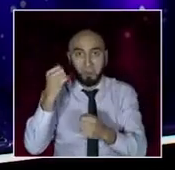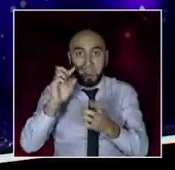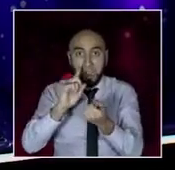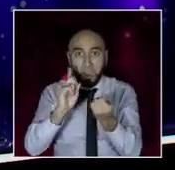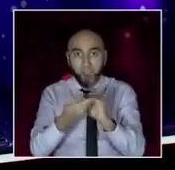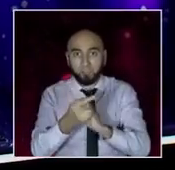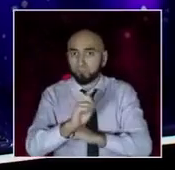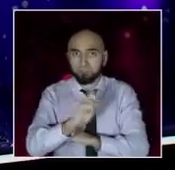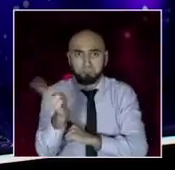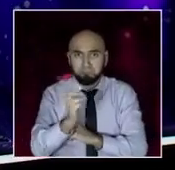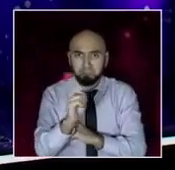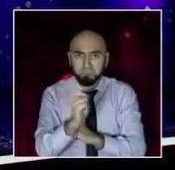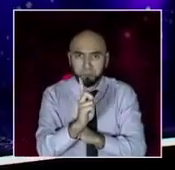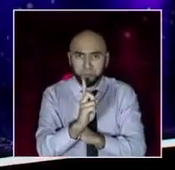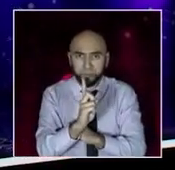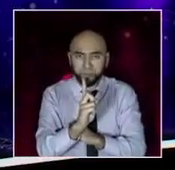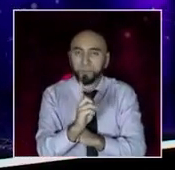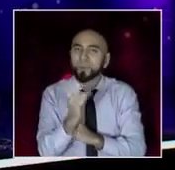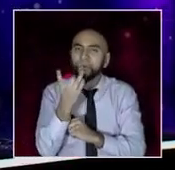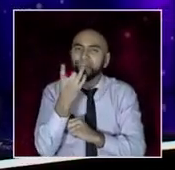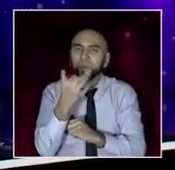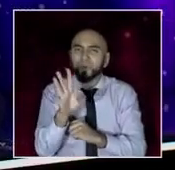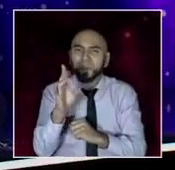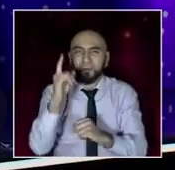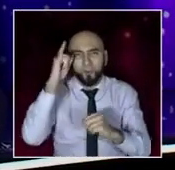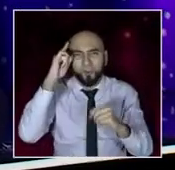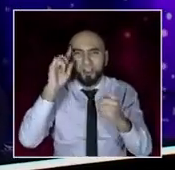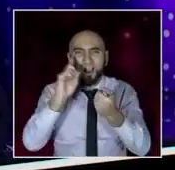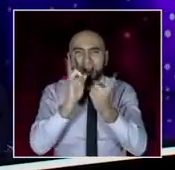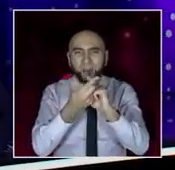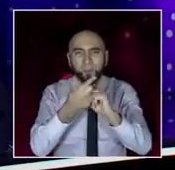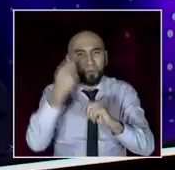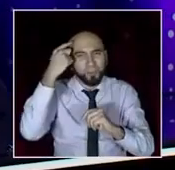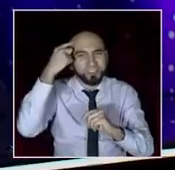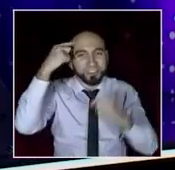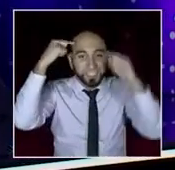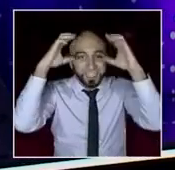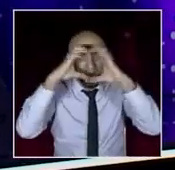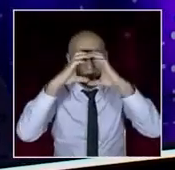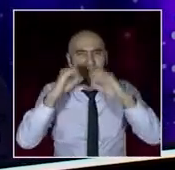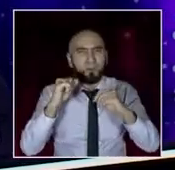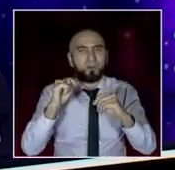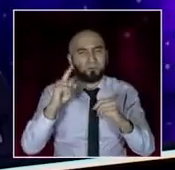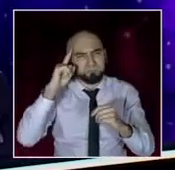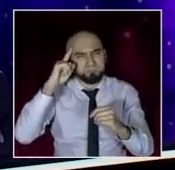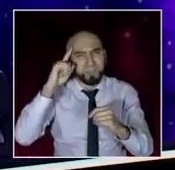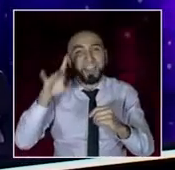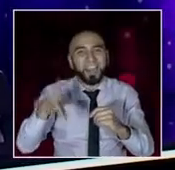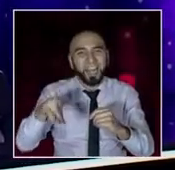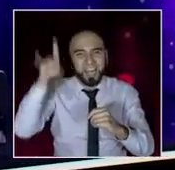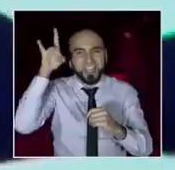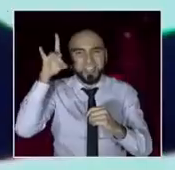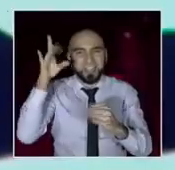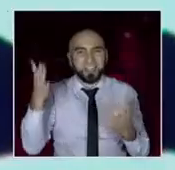cambiado es la decisión que toma el cerebro y qué es lo que cambió eso.